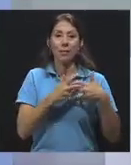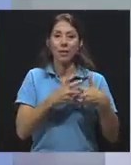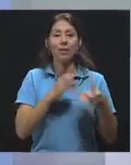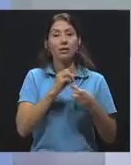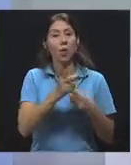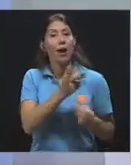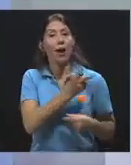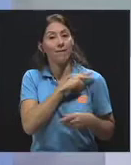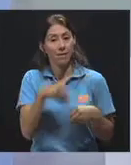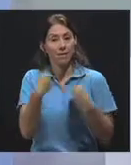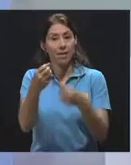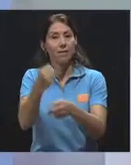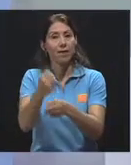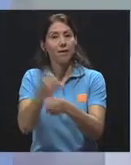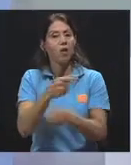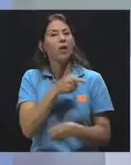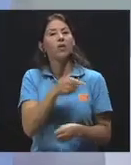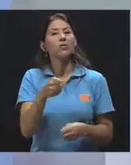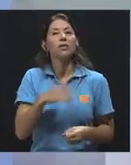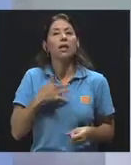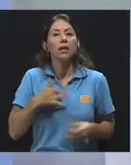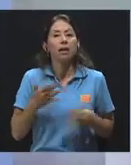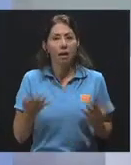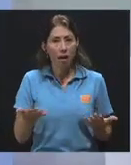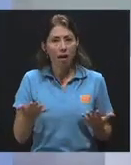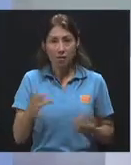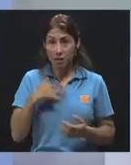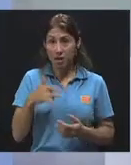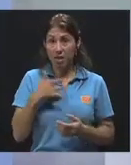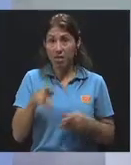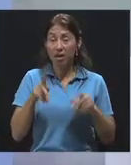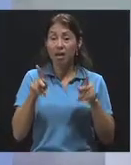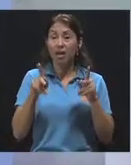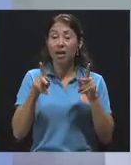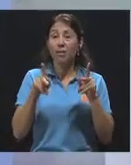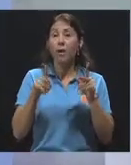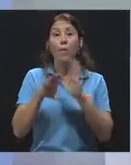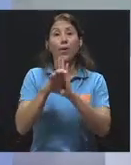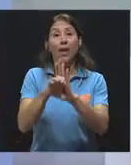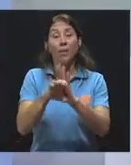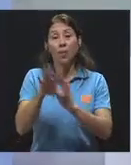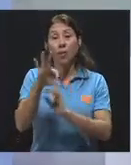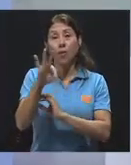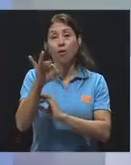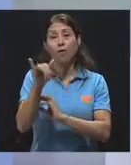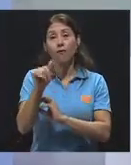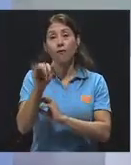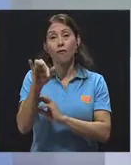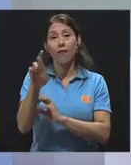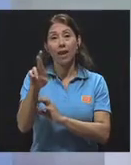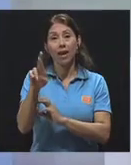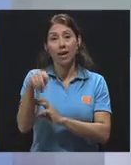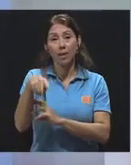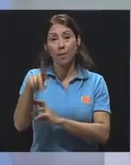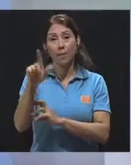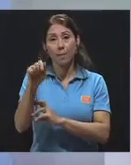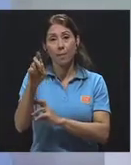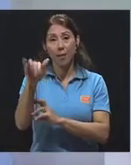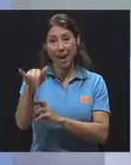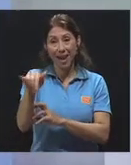que han sentido de cómo les sienten que en el trabajo, ¿verdad? La gente de Fairplay nos mandó a sus